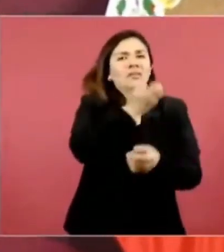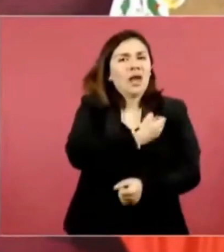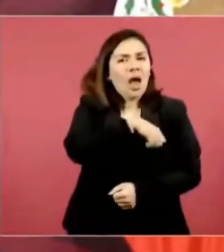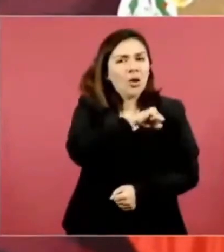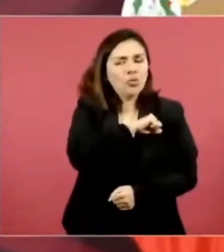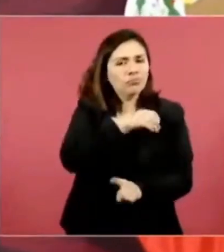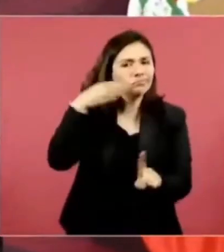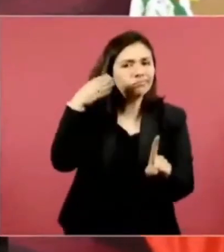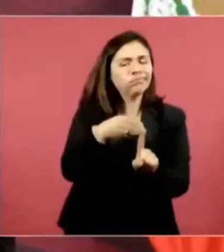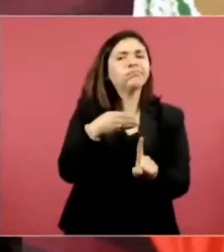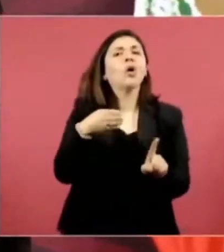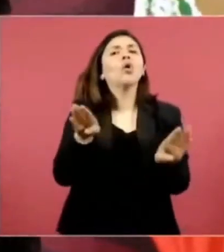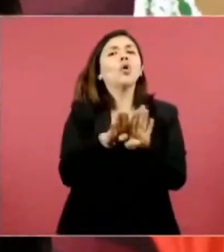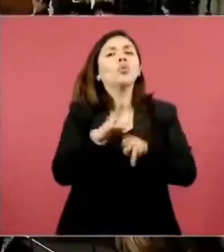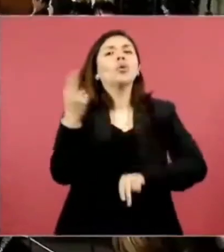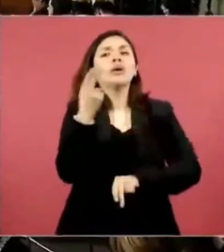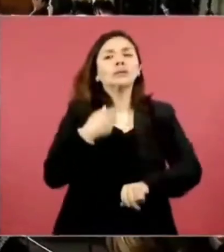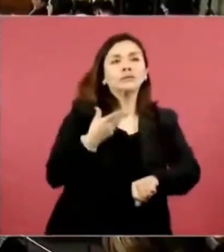cómo reforzar